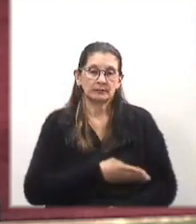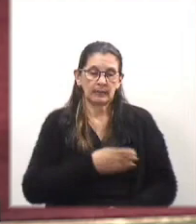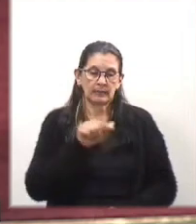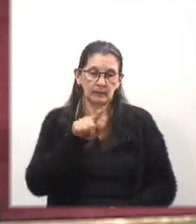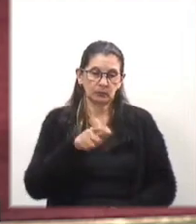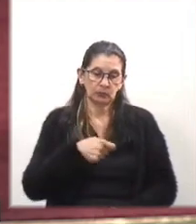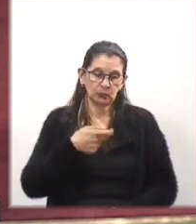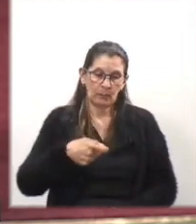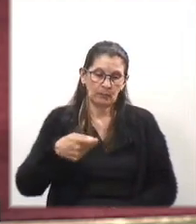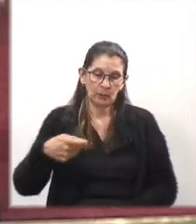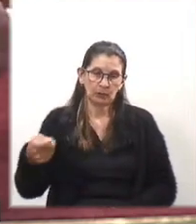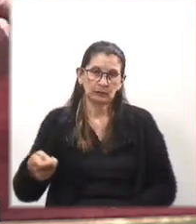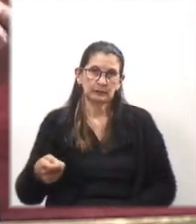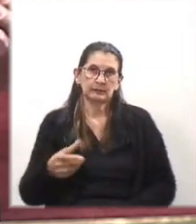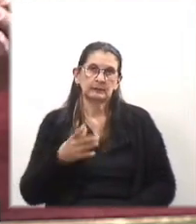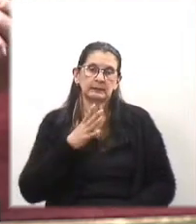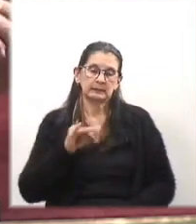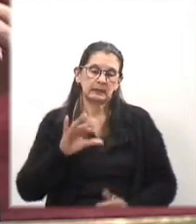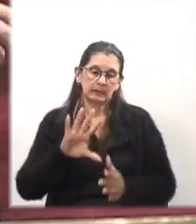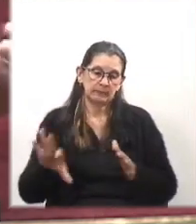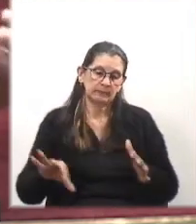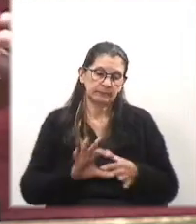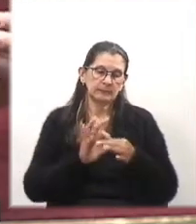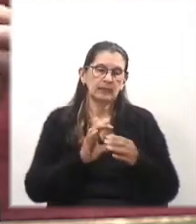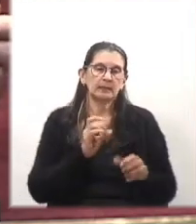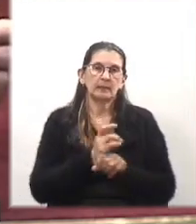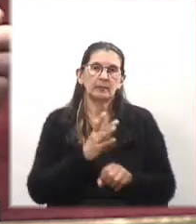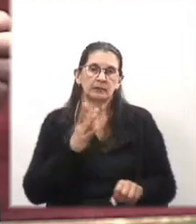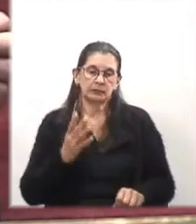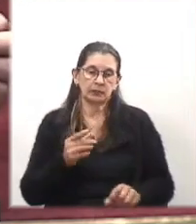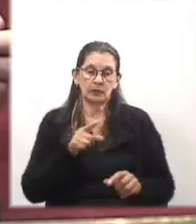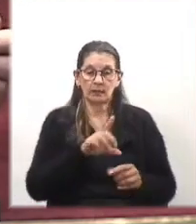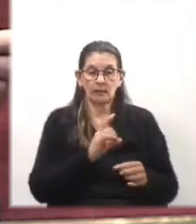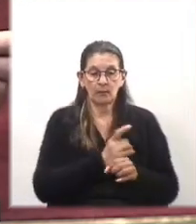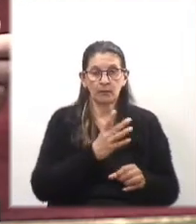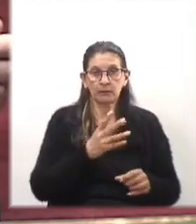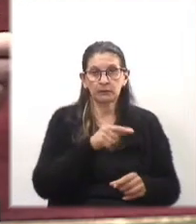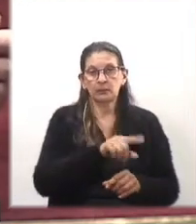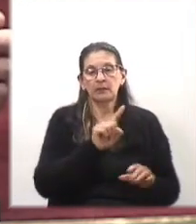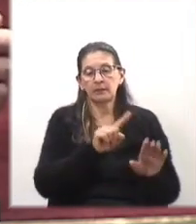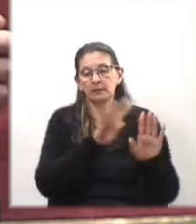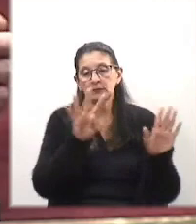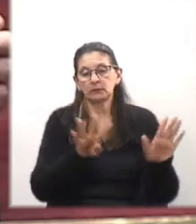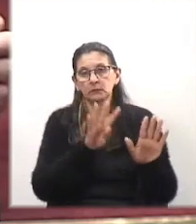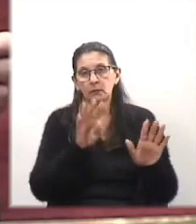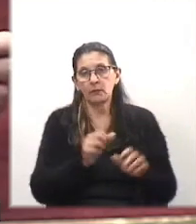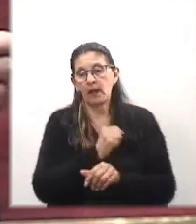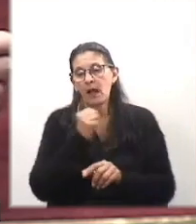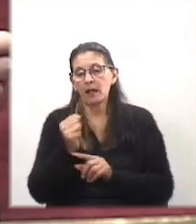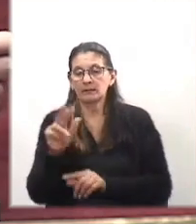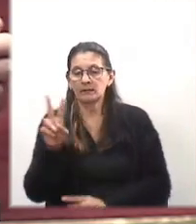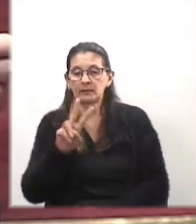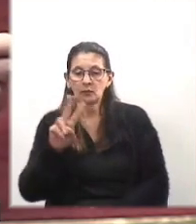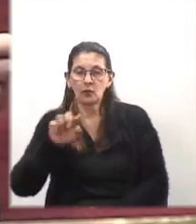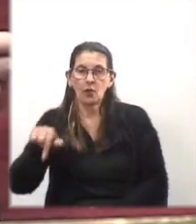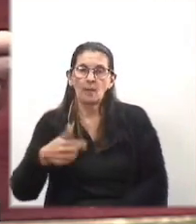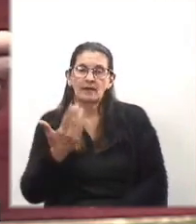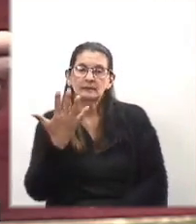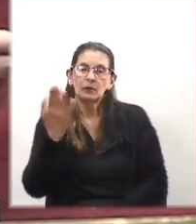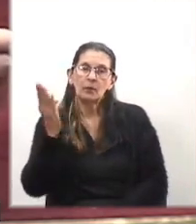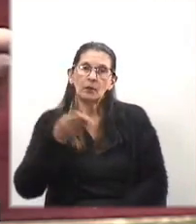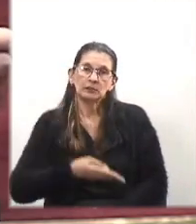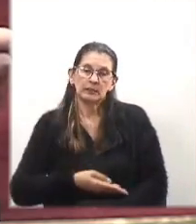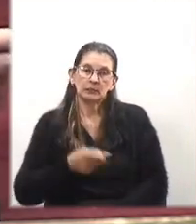aportes está atado al de los profesionales. Pasarían de un aporte de un 19% hasta el de un 22,5%, lo